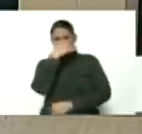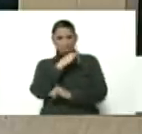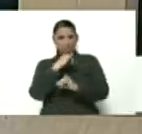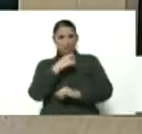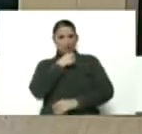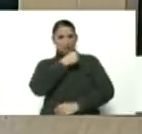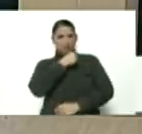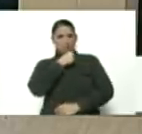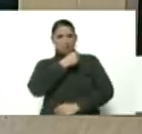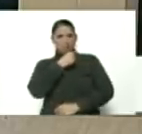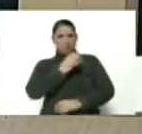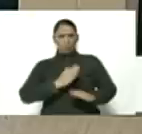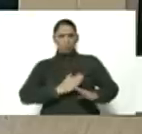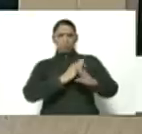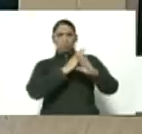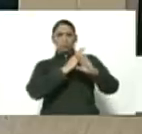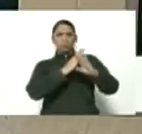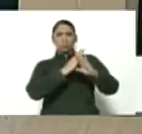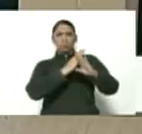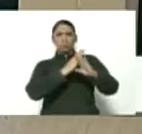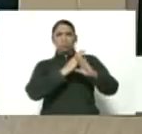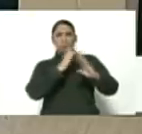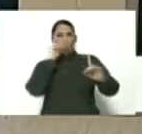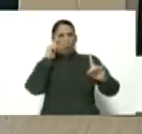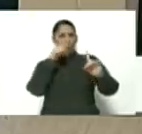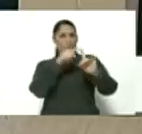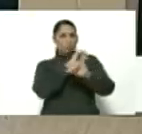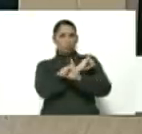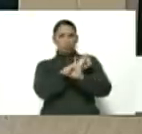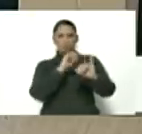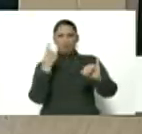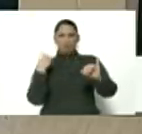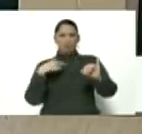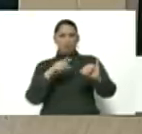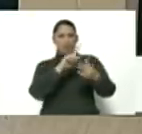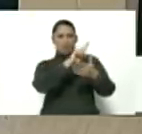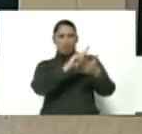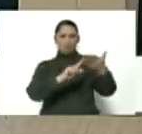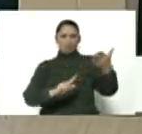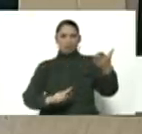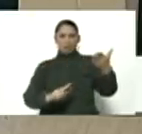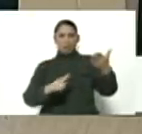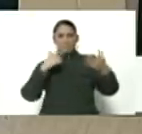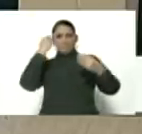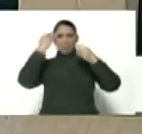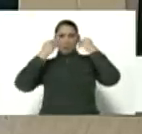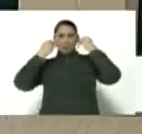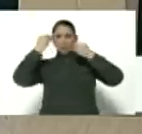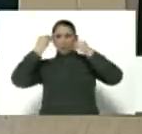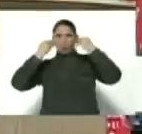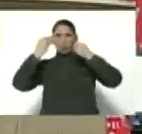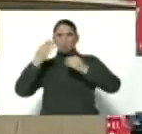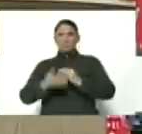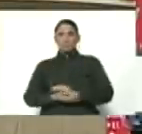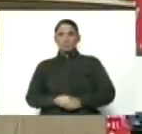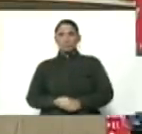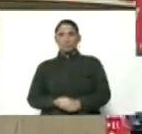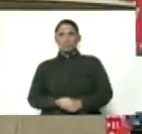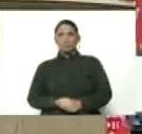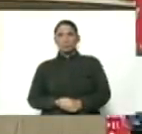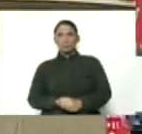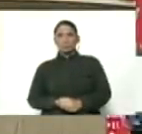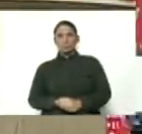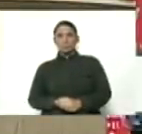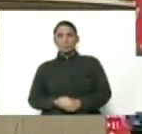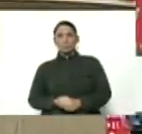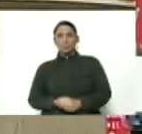entrevistados, neutralizar a los objetivos que ya tenían listados, tenían planeados, y el despeje